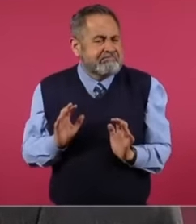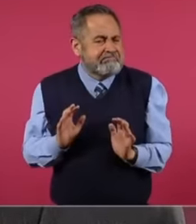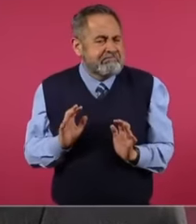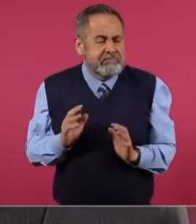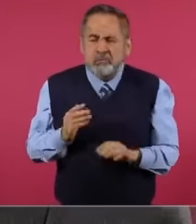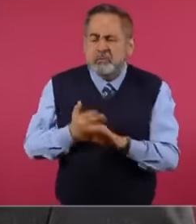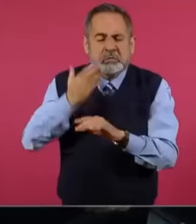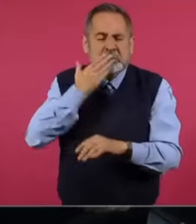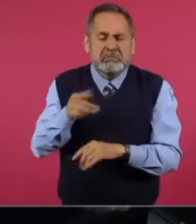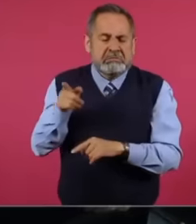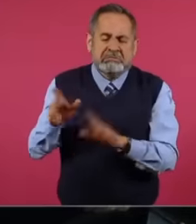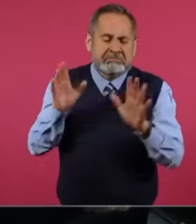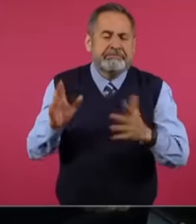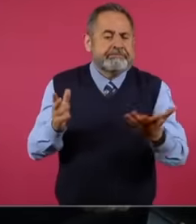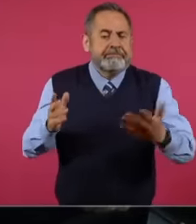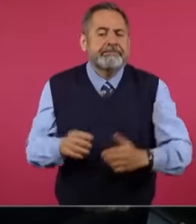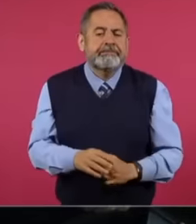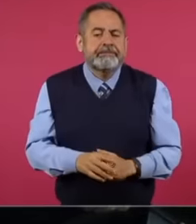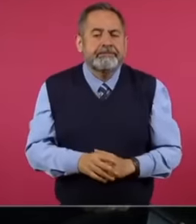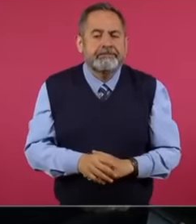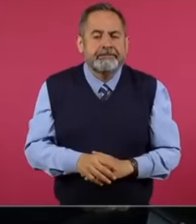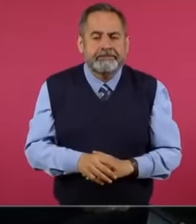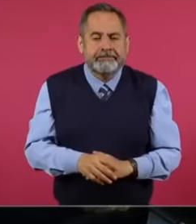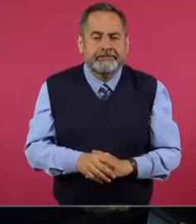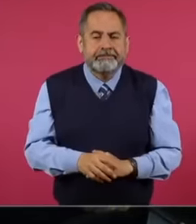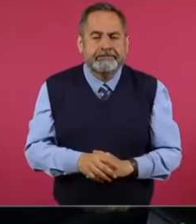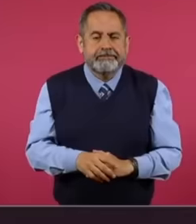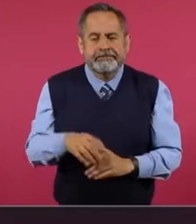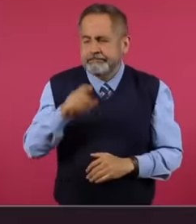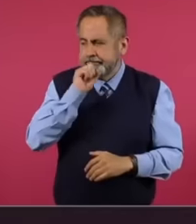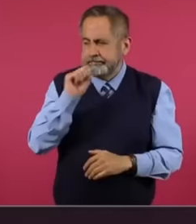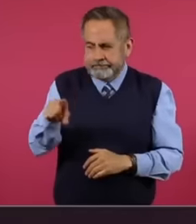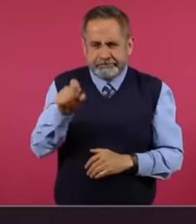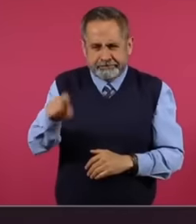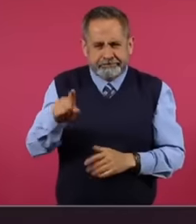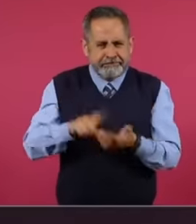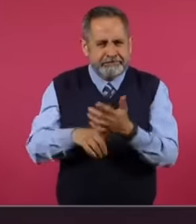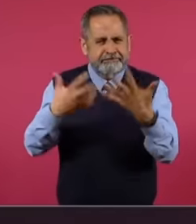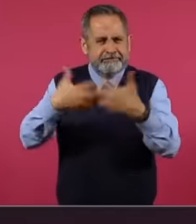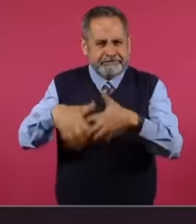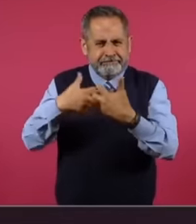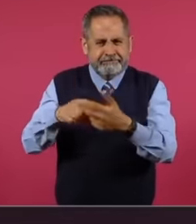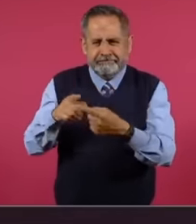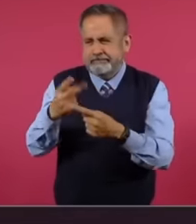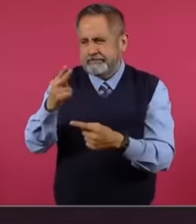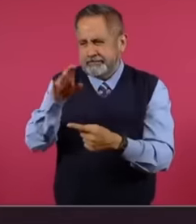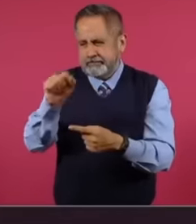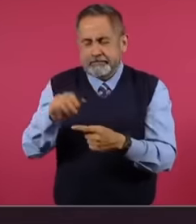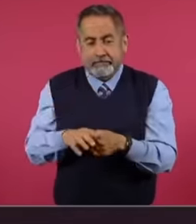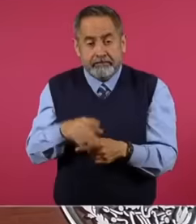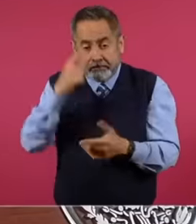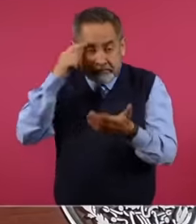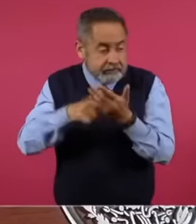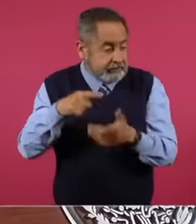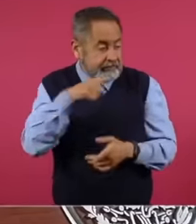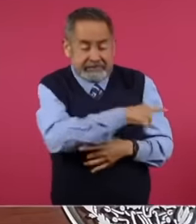muy bien. Entonces, lo mismo de la refinería. Yo creo que lo que más les